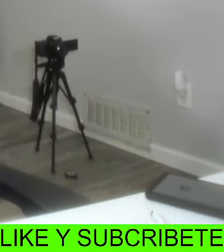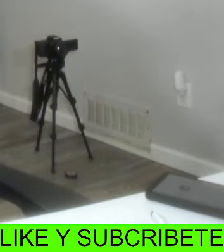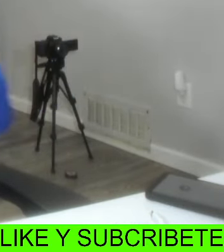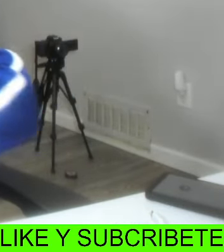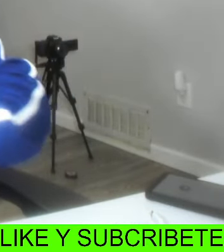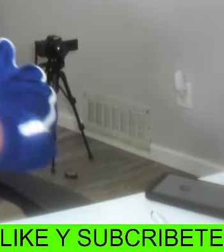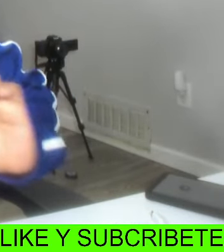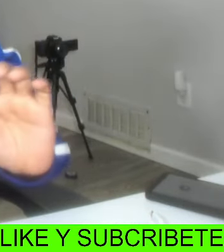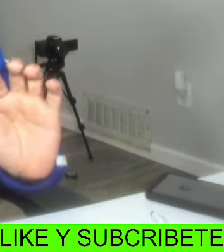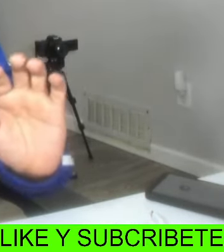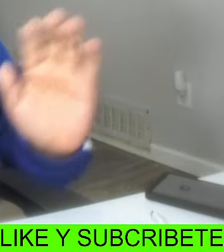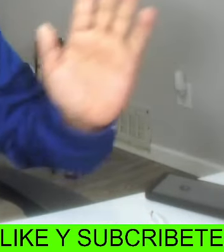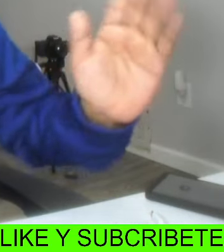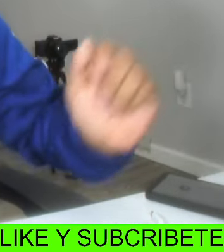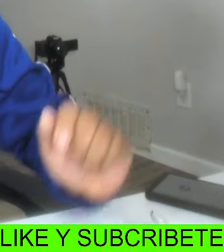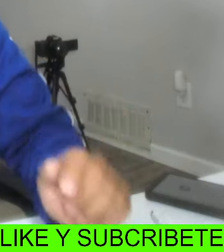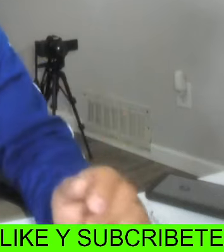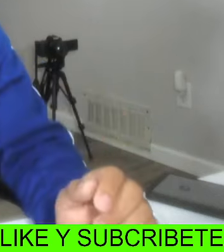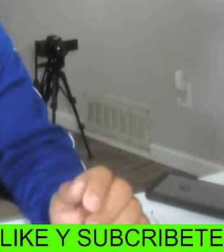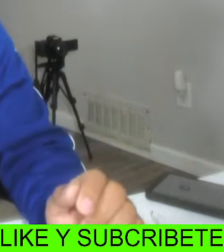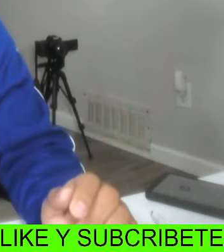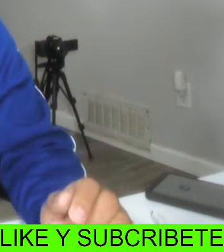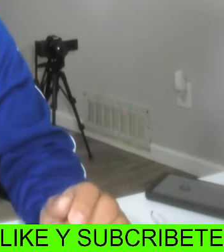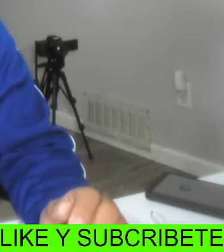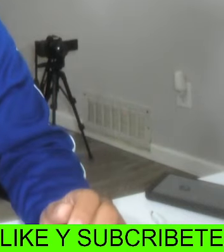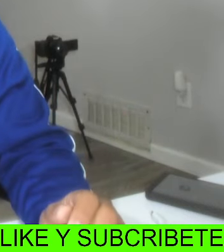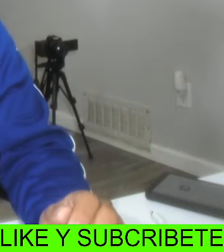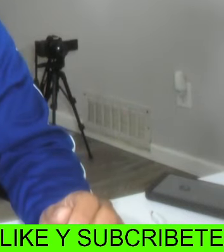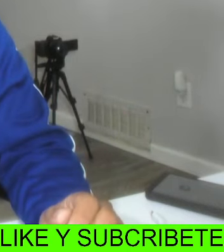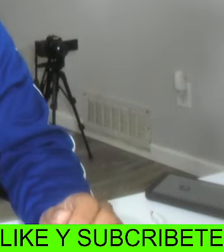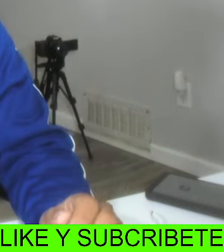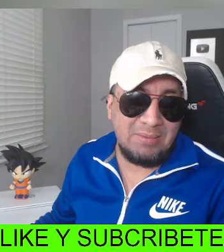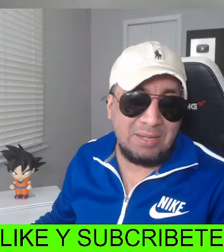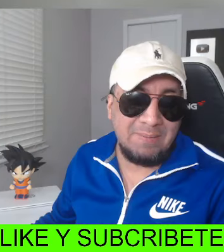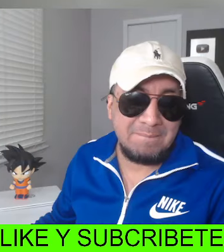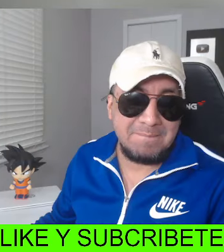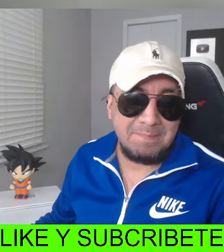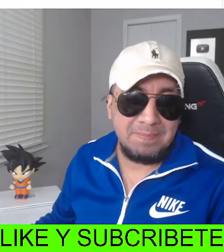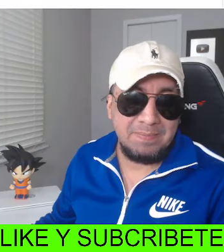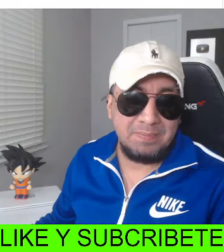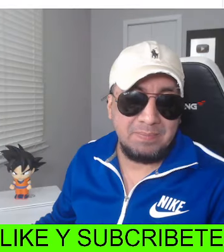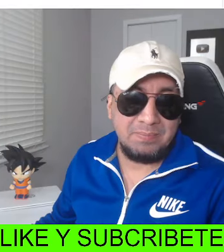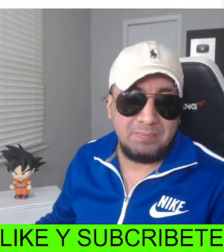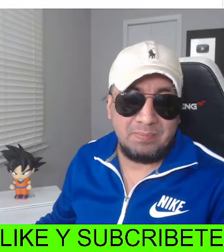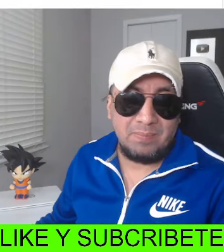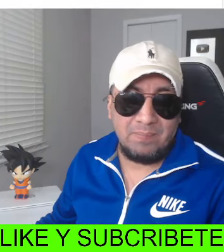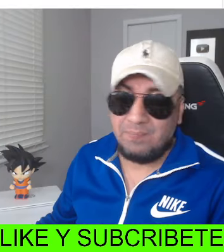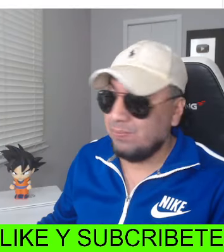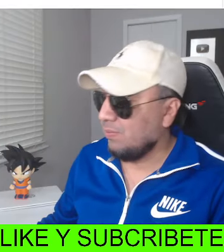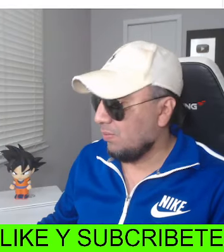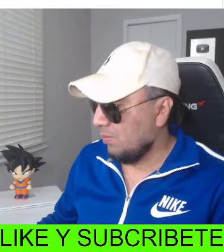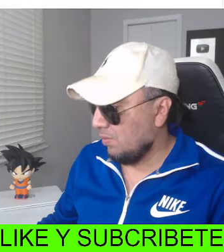directos a los agromercados, imbécil. Pero bueno, veamos esto, miren, ya van a ver.